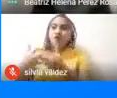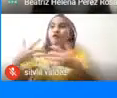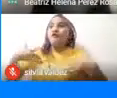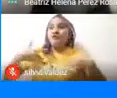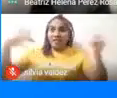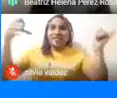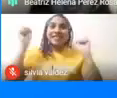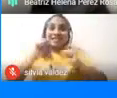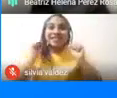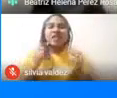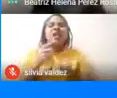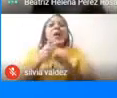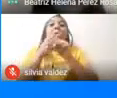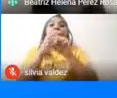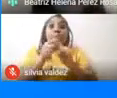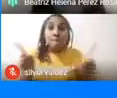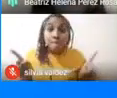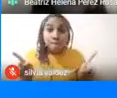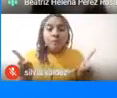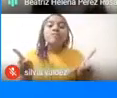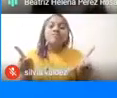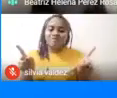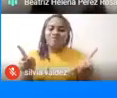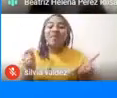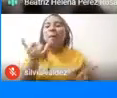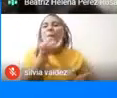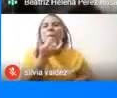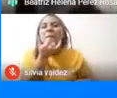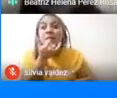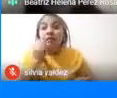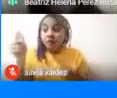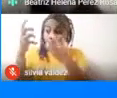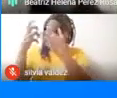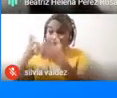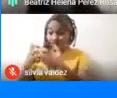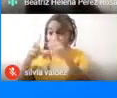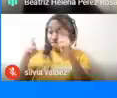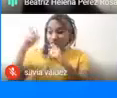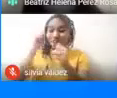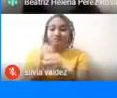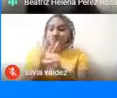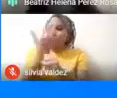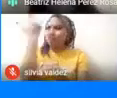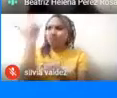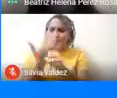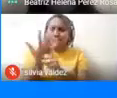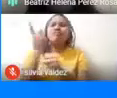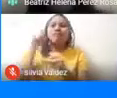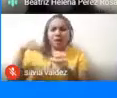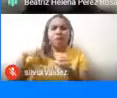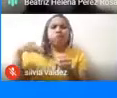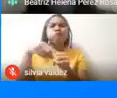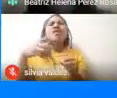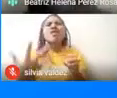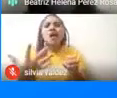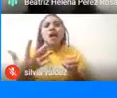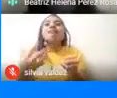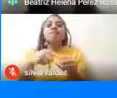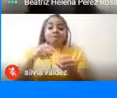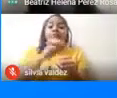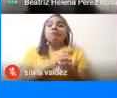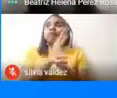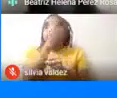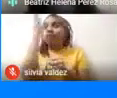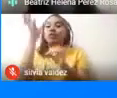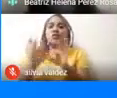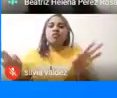felicidad, pero es que resulta que esa industria de chimeneas también tenía emisiones